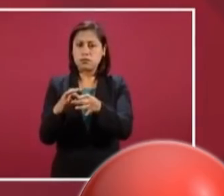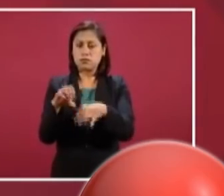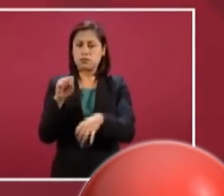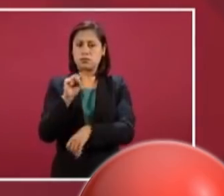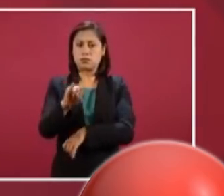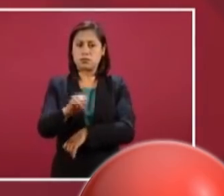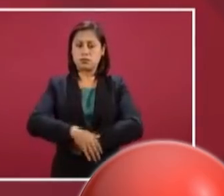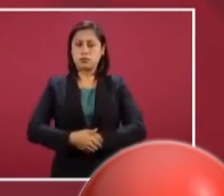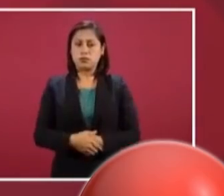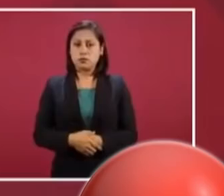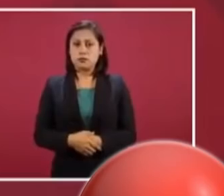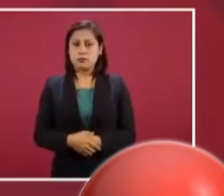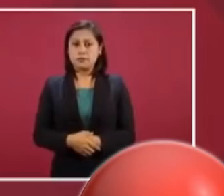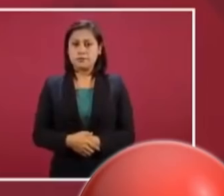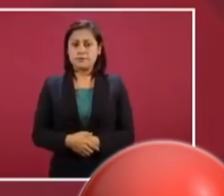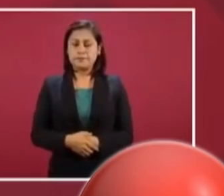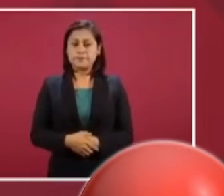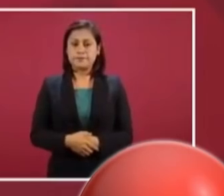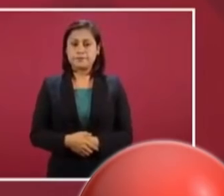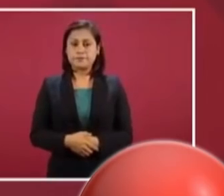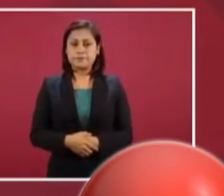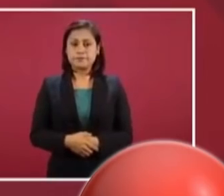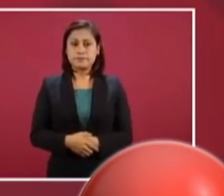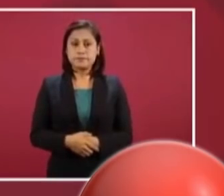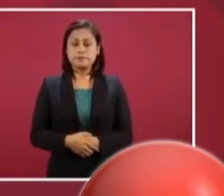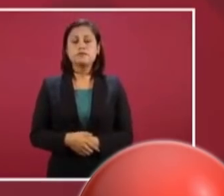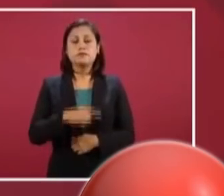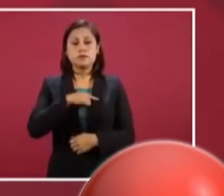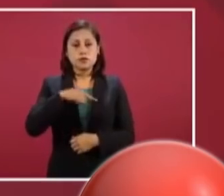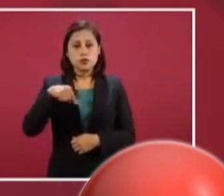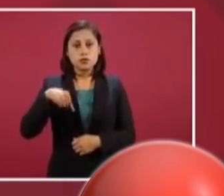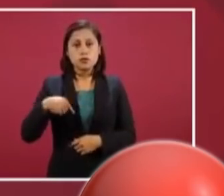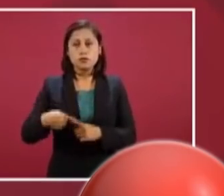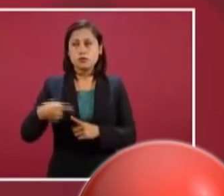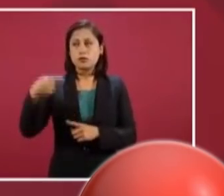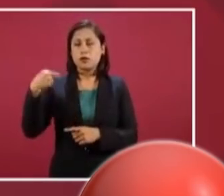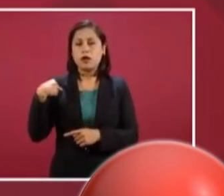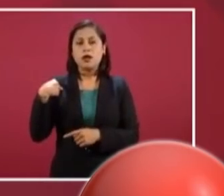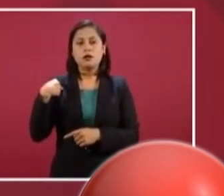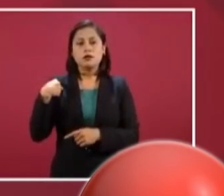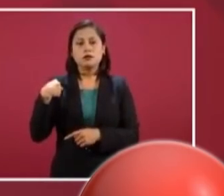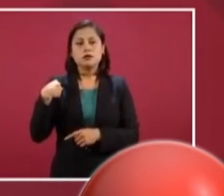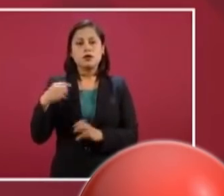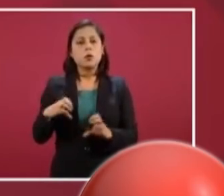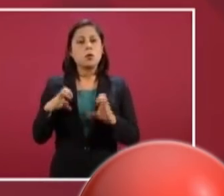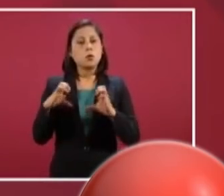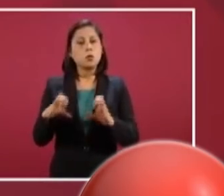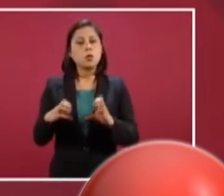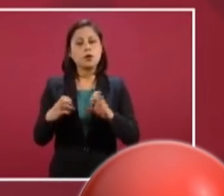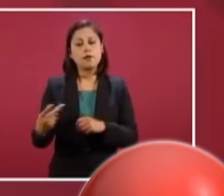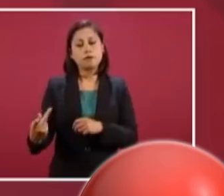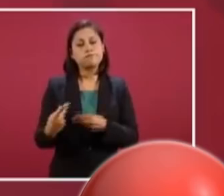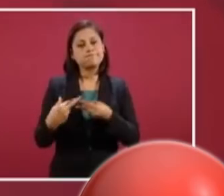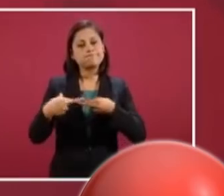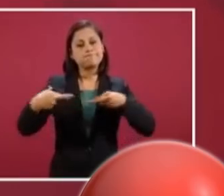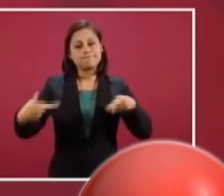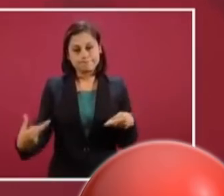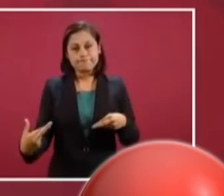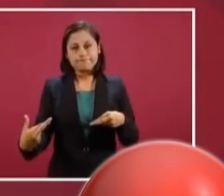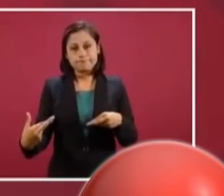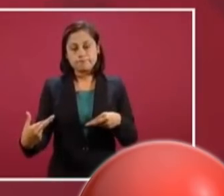hemos procurado mantener muy buenas relaciones y agradezco